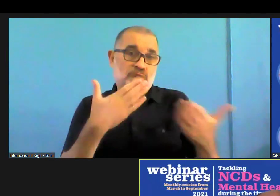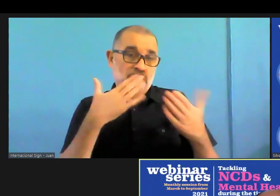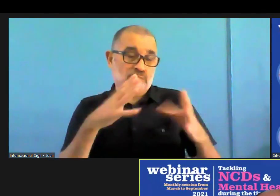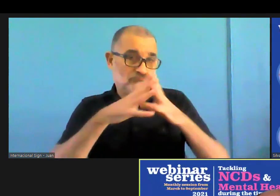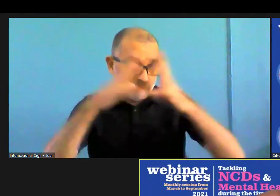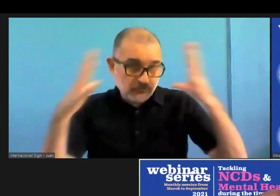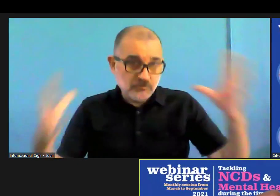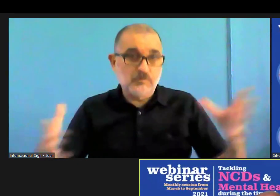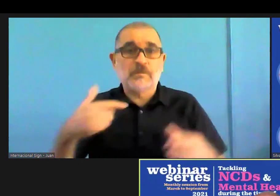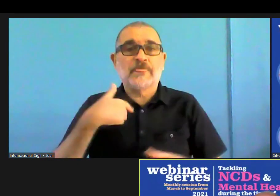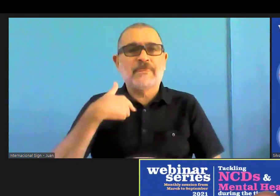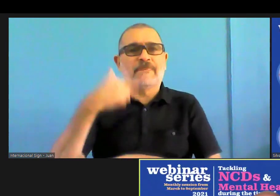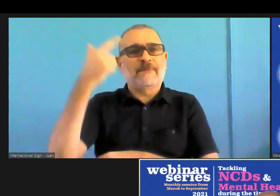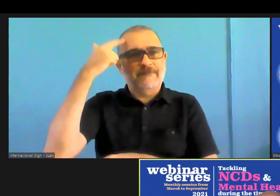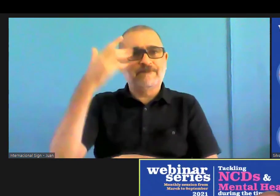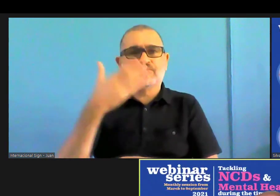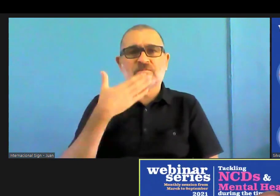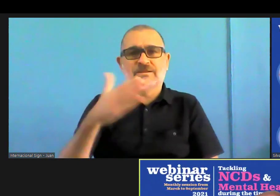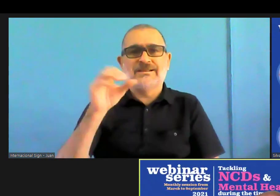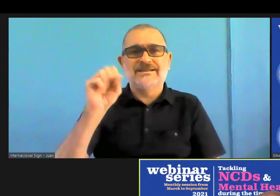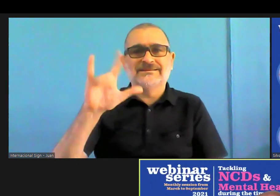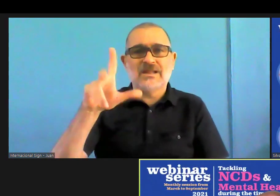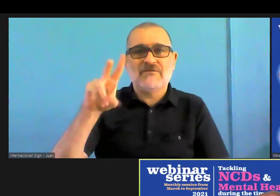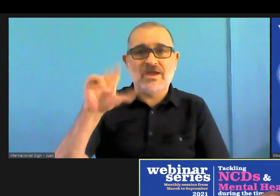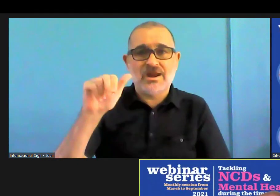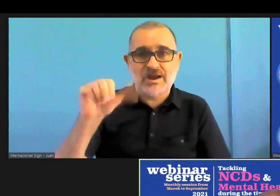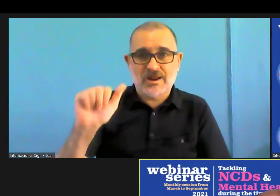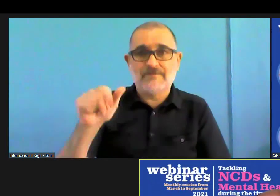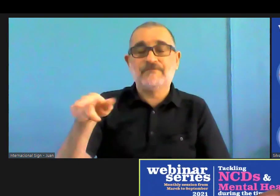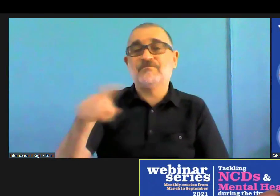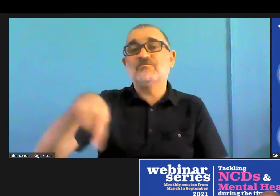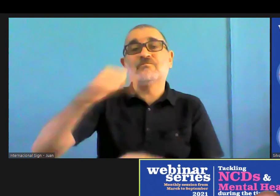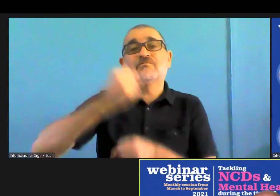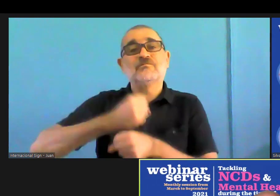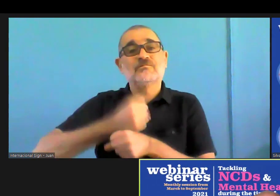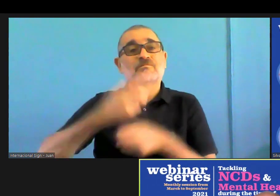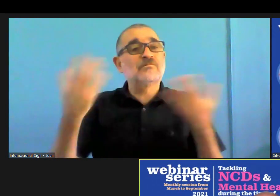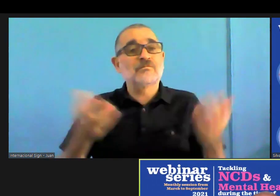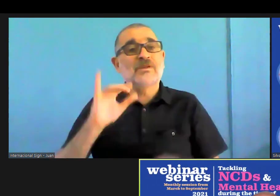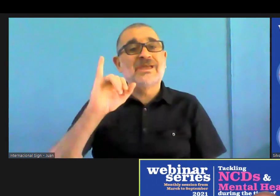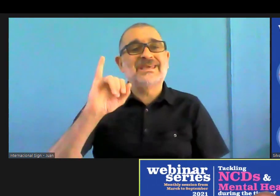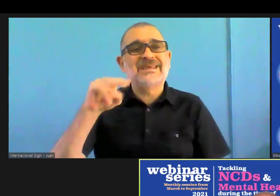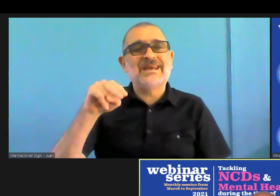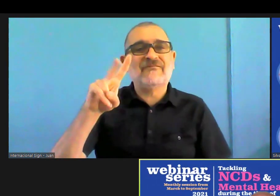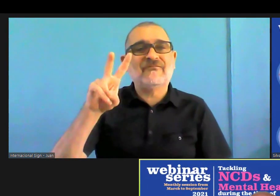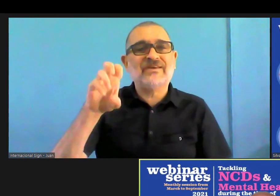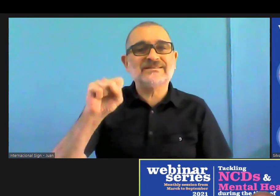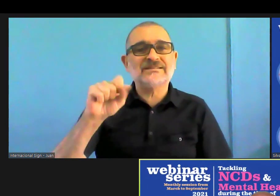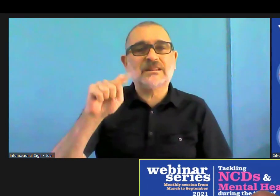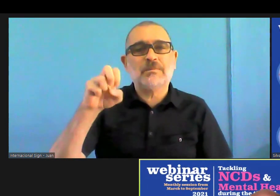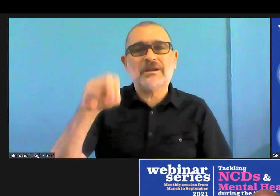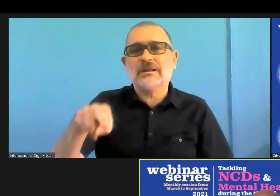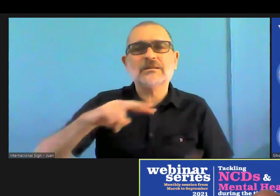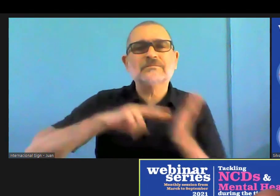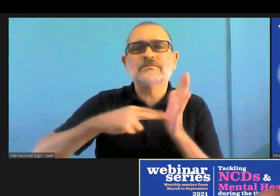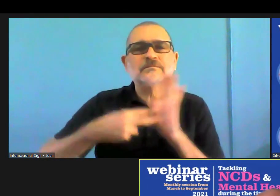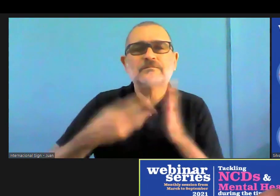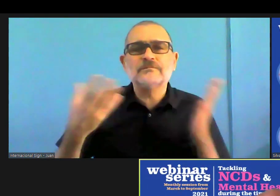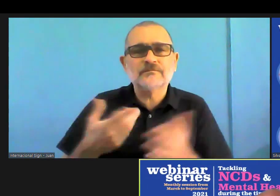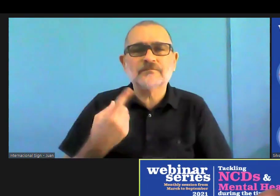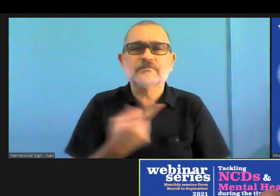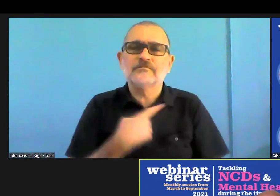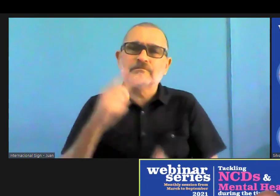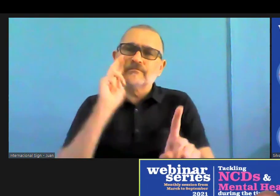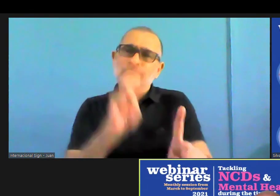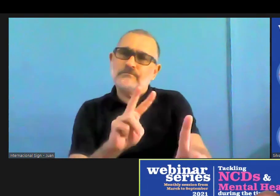queremos decir con inversión. Hay quienes dicen que hay que gastar el 6% de las finanzas públicas en financiar